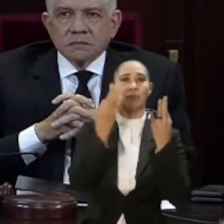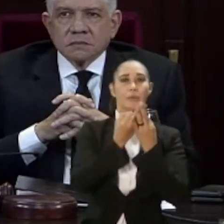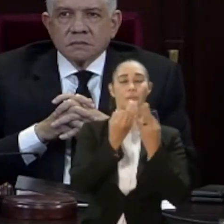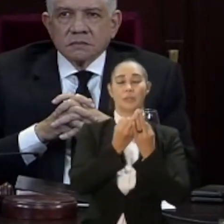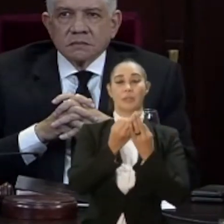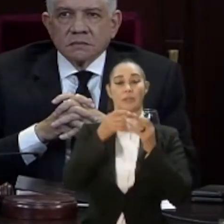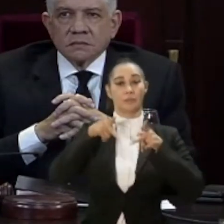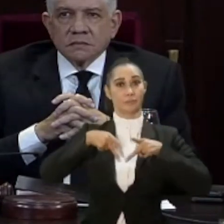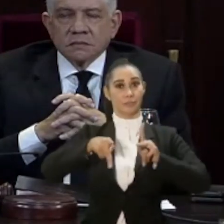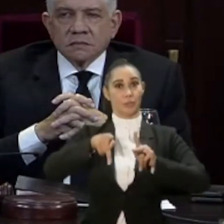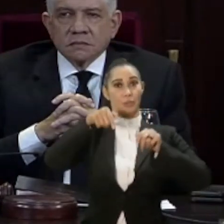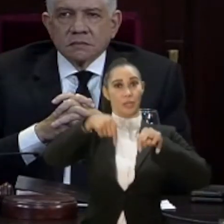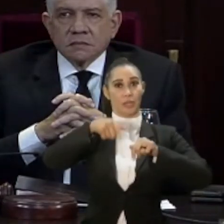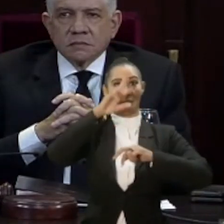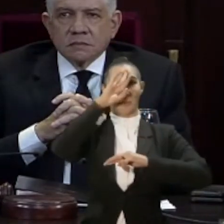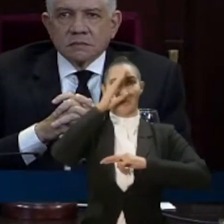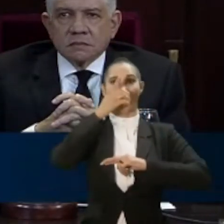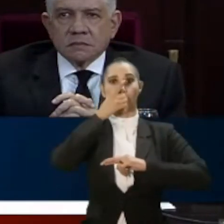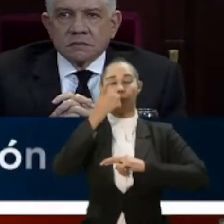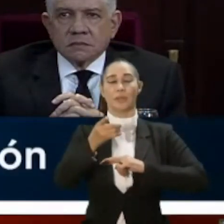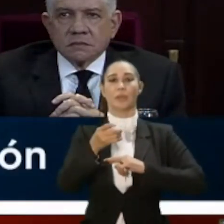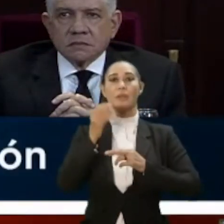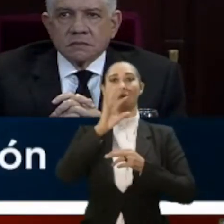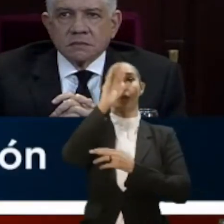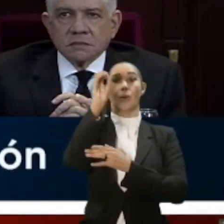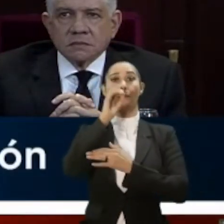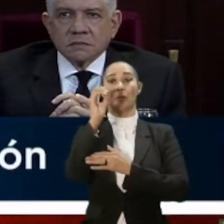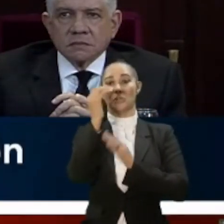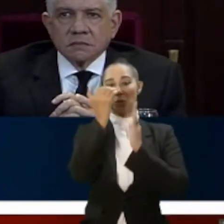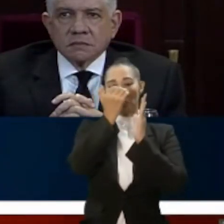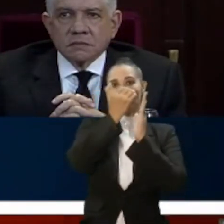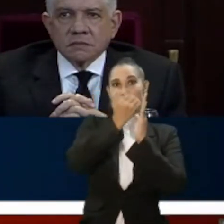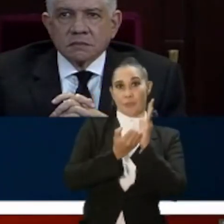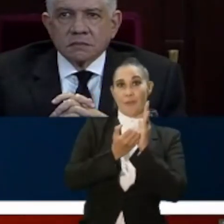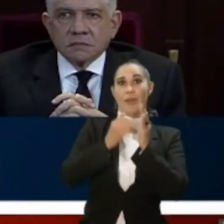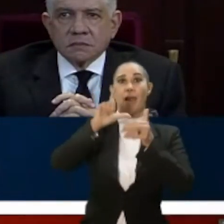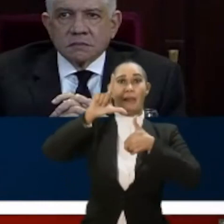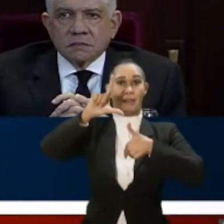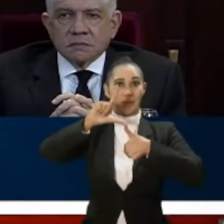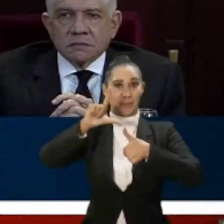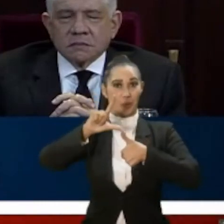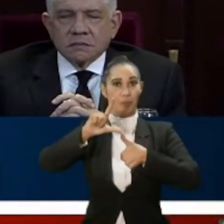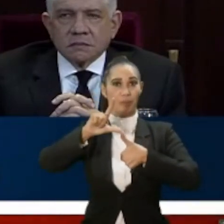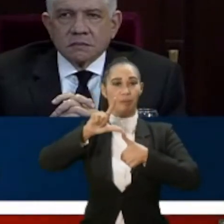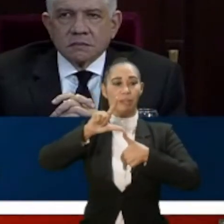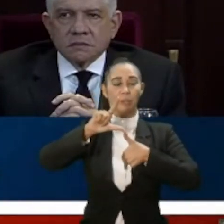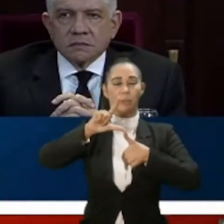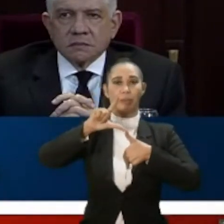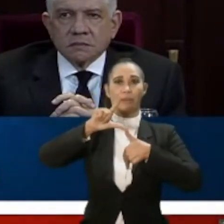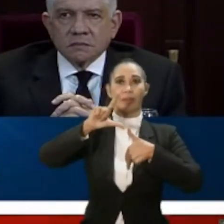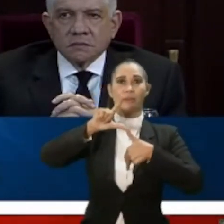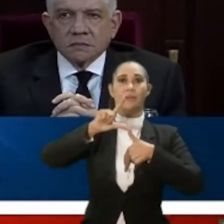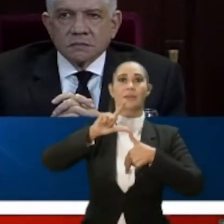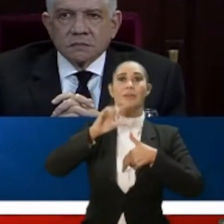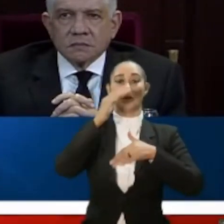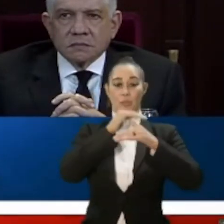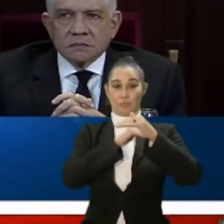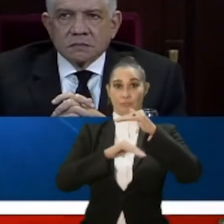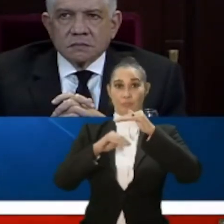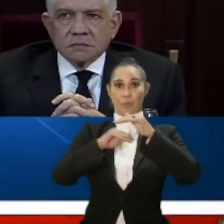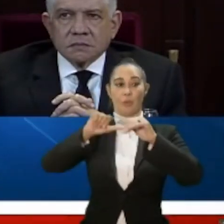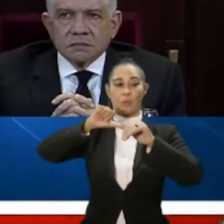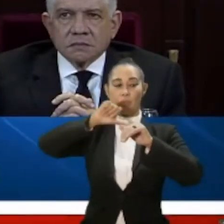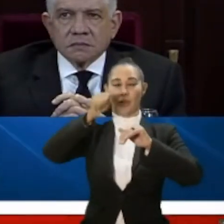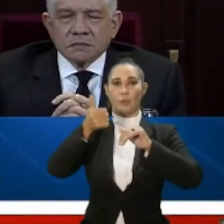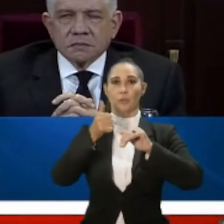permitido que República Dominicana tenga una de las tasas de inflación más bajas de Latinoamérica, situándonos por debajo de la mayoría de los